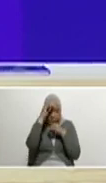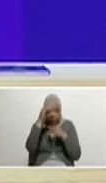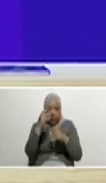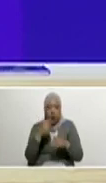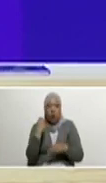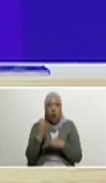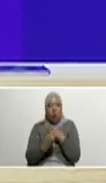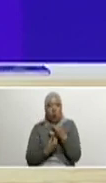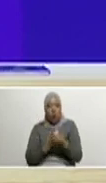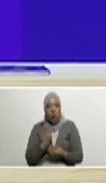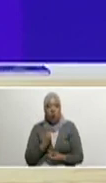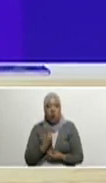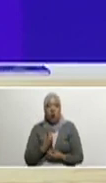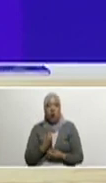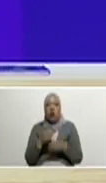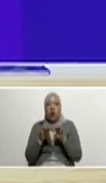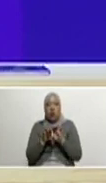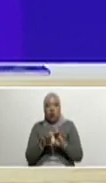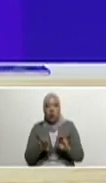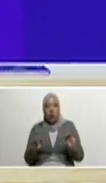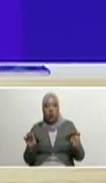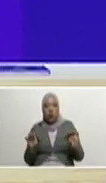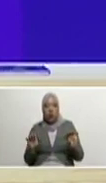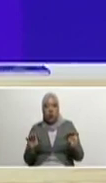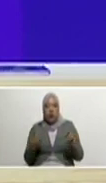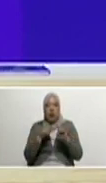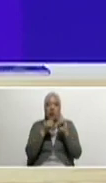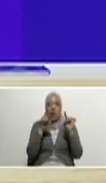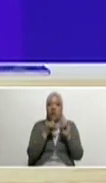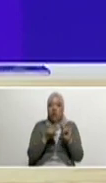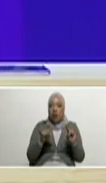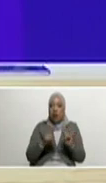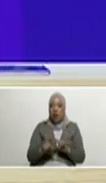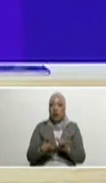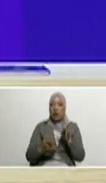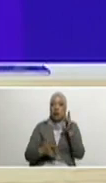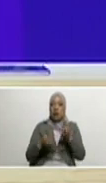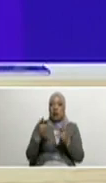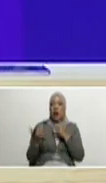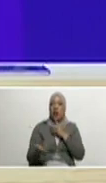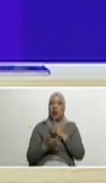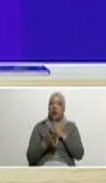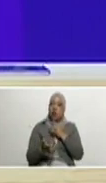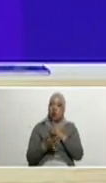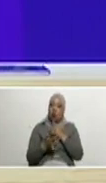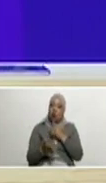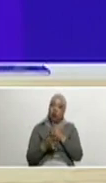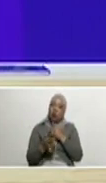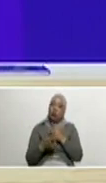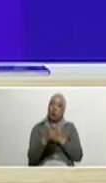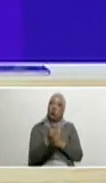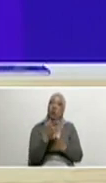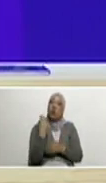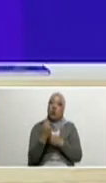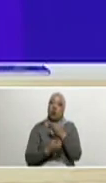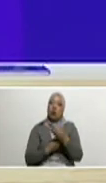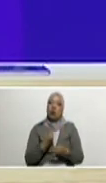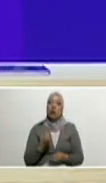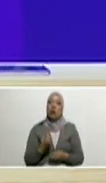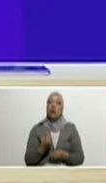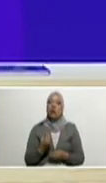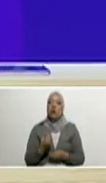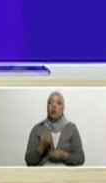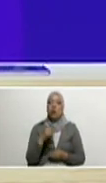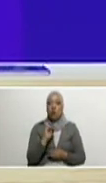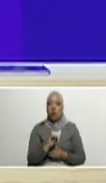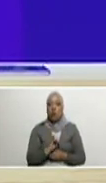que crear en lo educativo, con las alternativas digitales y tecnológicas, tenemos que crearle las